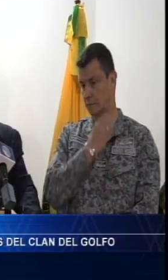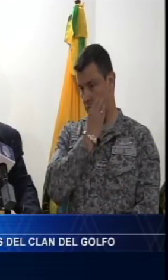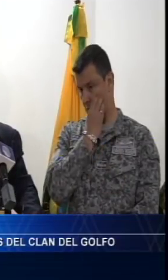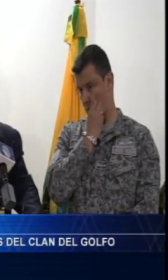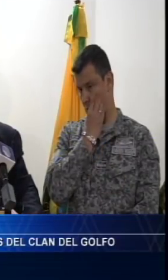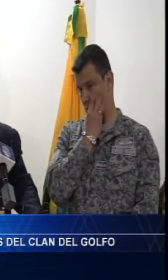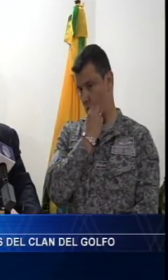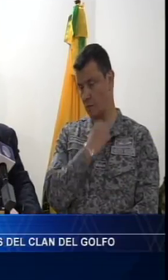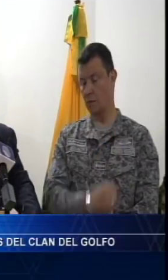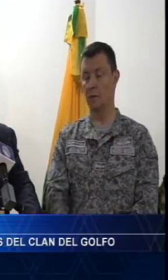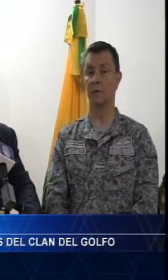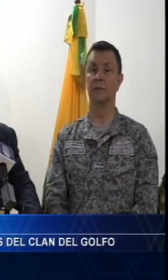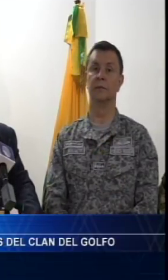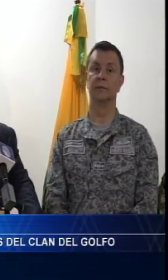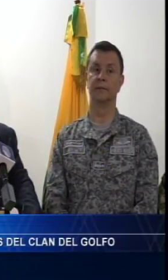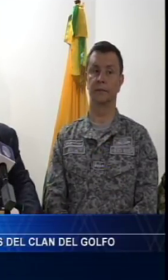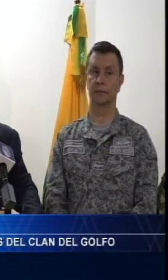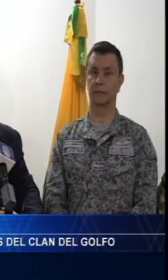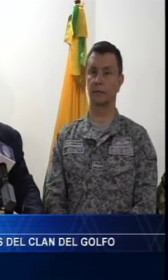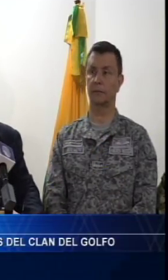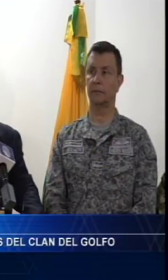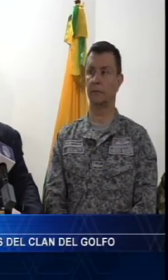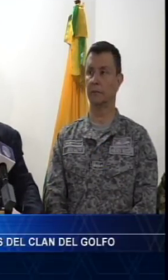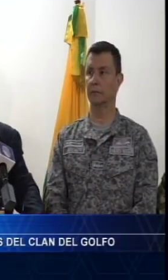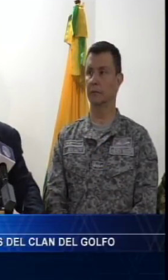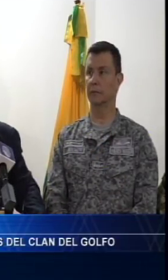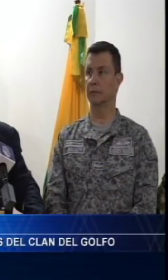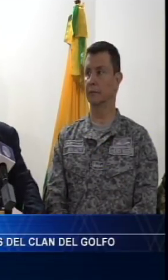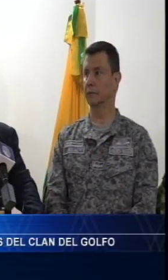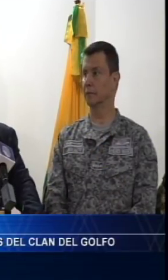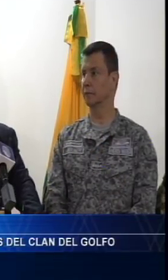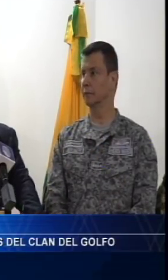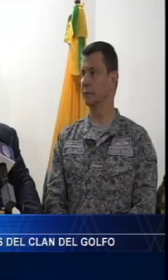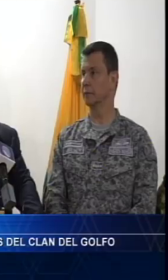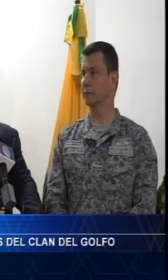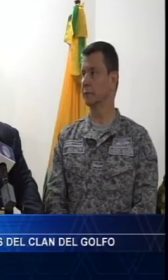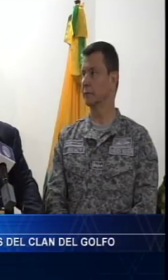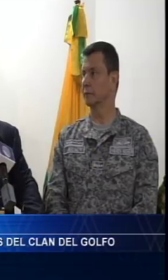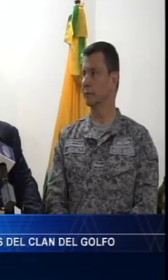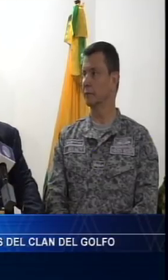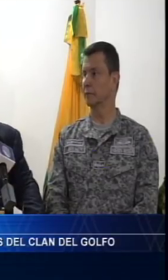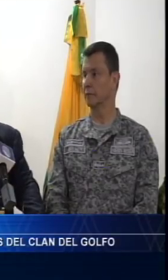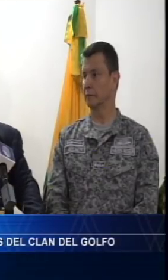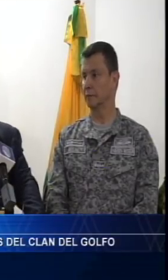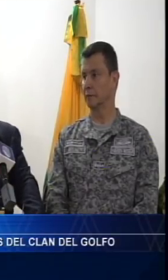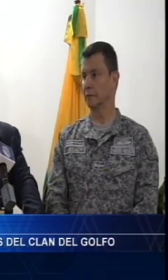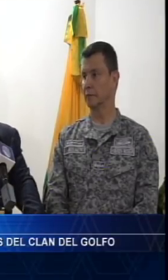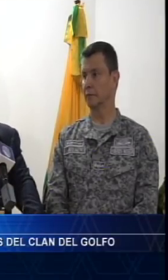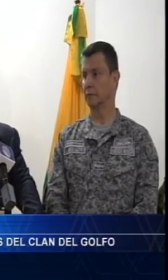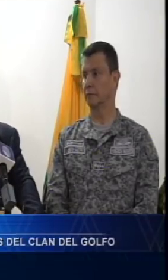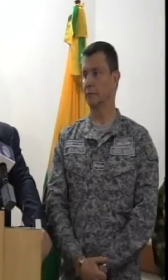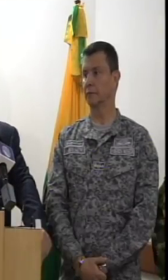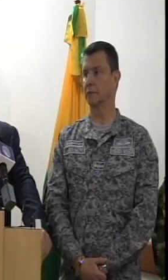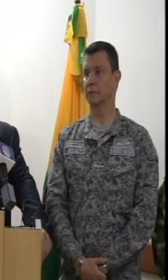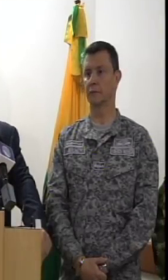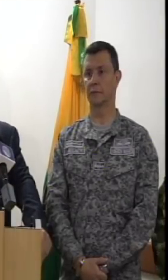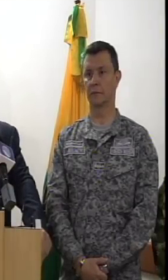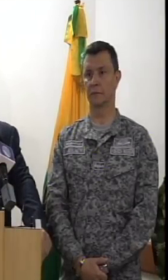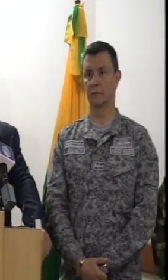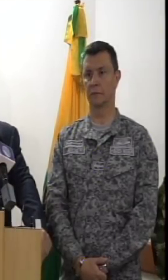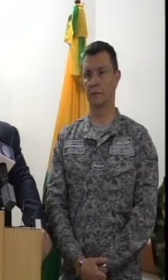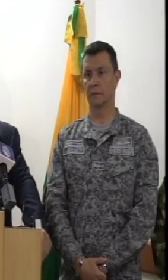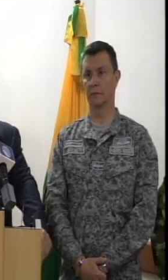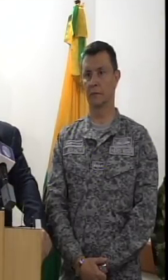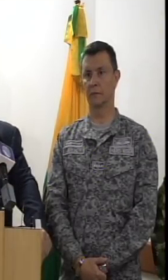país. El Ministerio de Defensa anunció que 8 de los detenidos eran solicitados por homicidio y 5 por tráfico de drogas, armas y